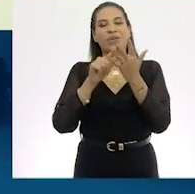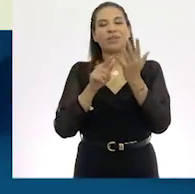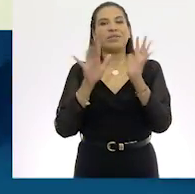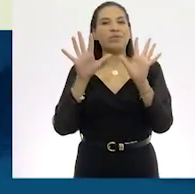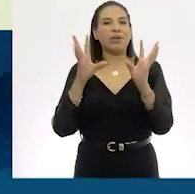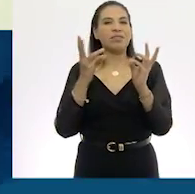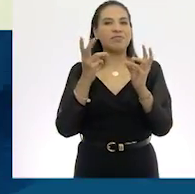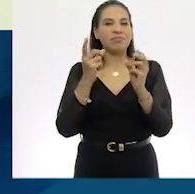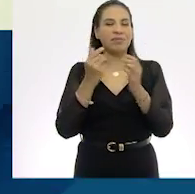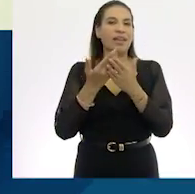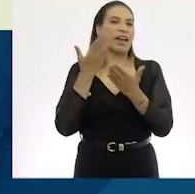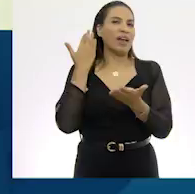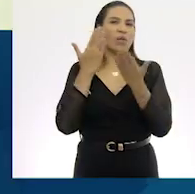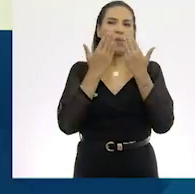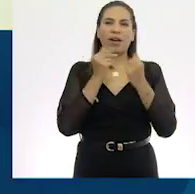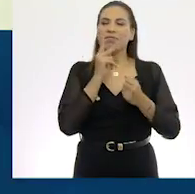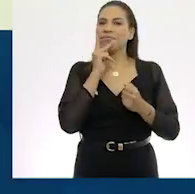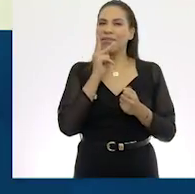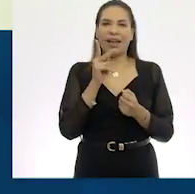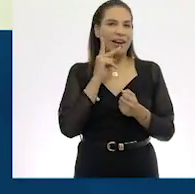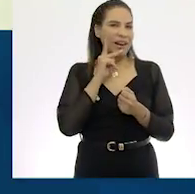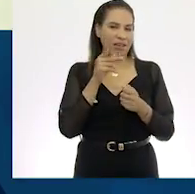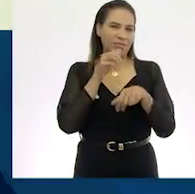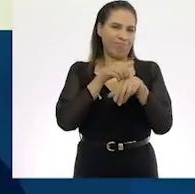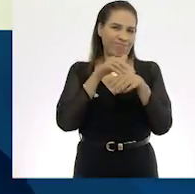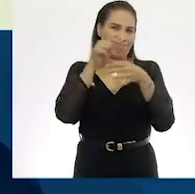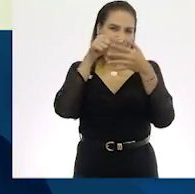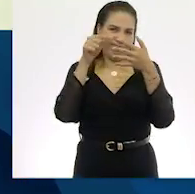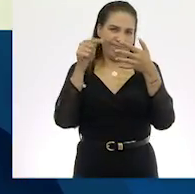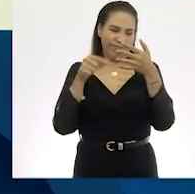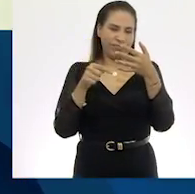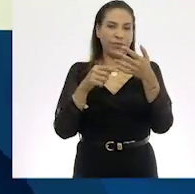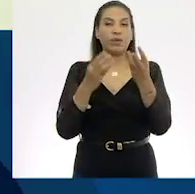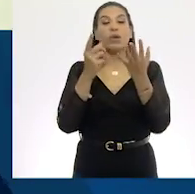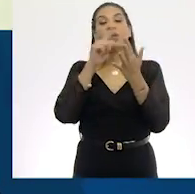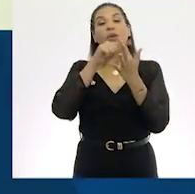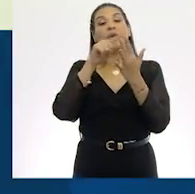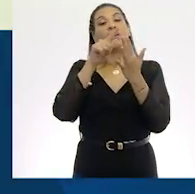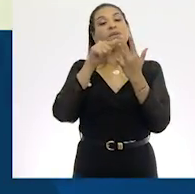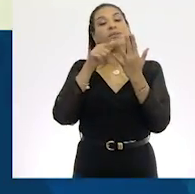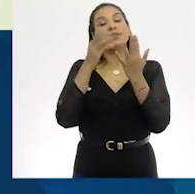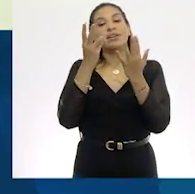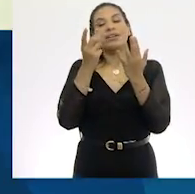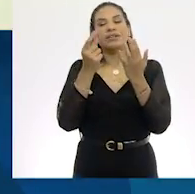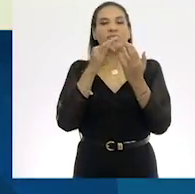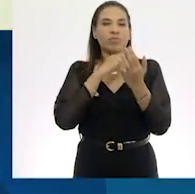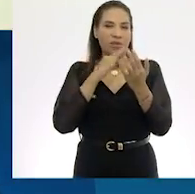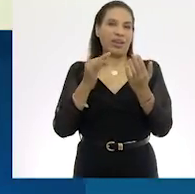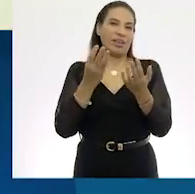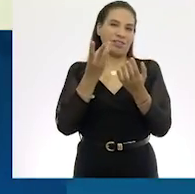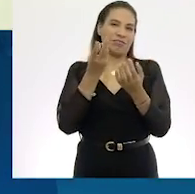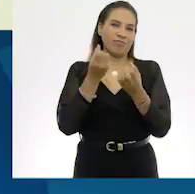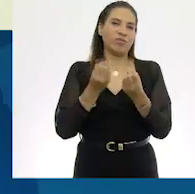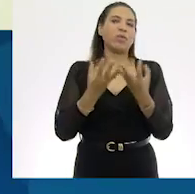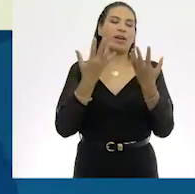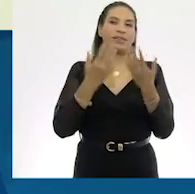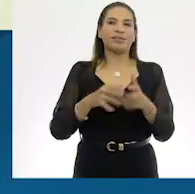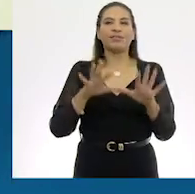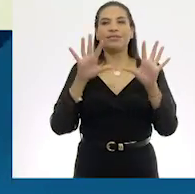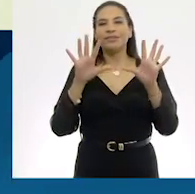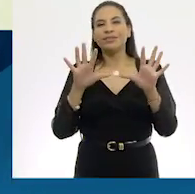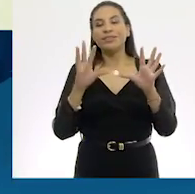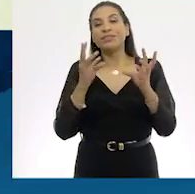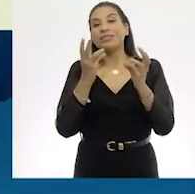contar antes que existieran palabras para los números. Tocarte los dedos ayuda a llevar la cuenta. Levantar los